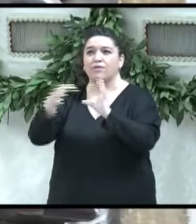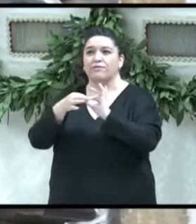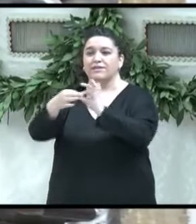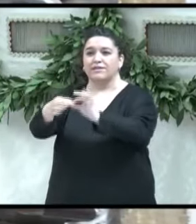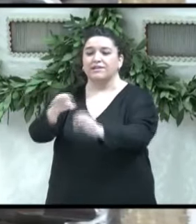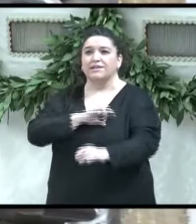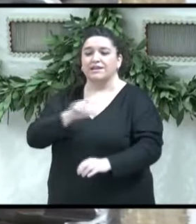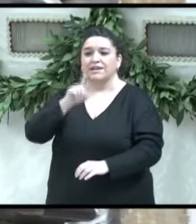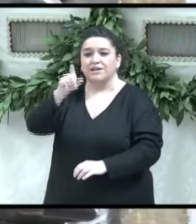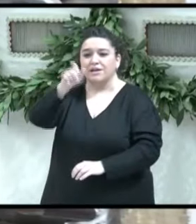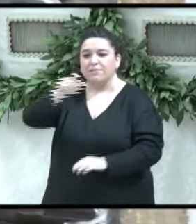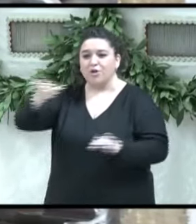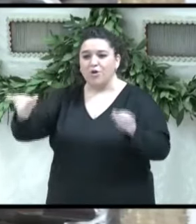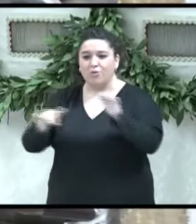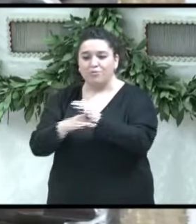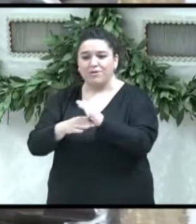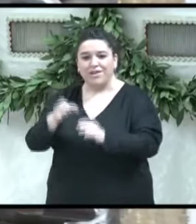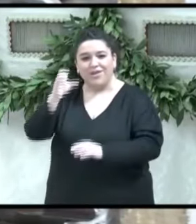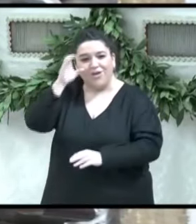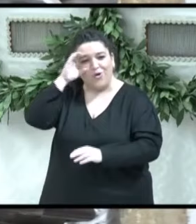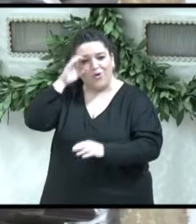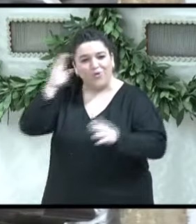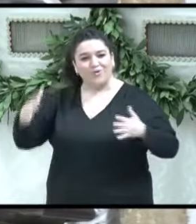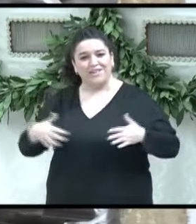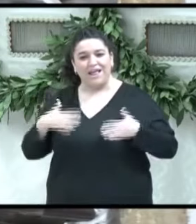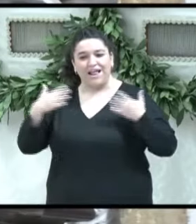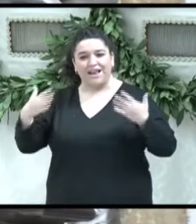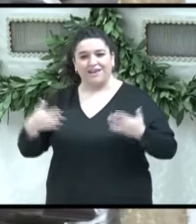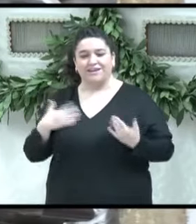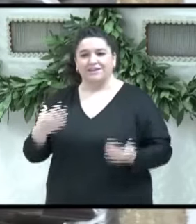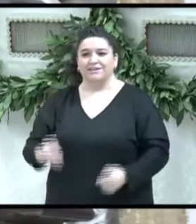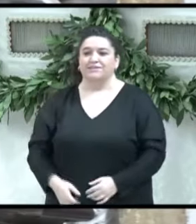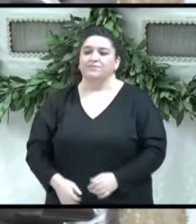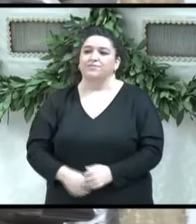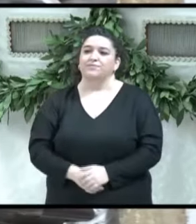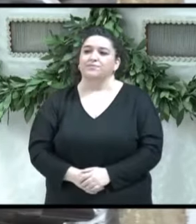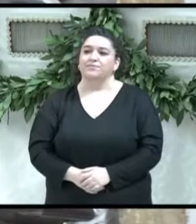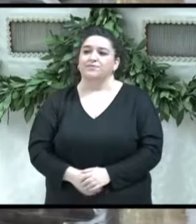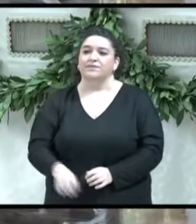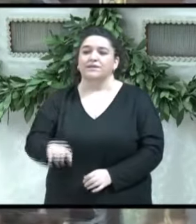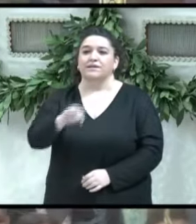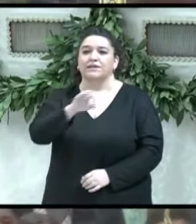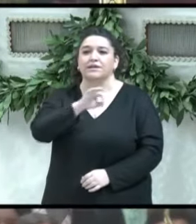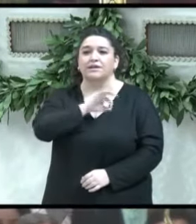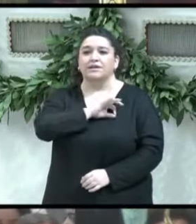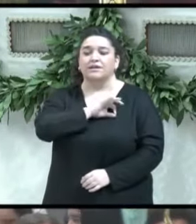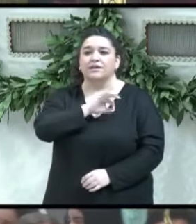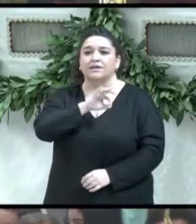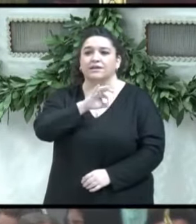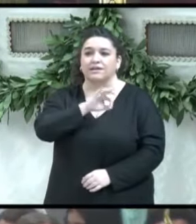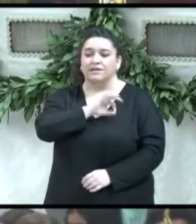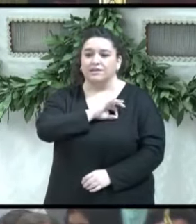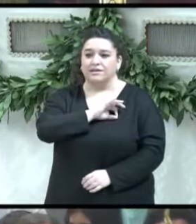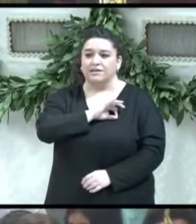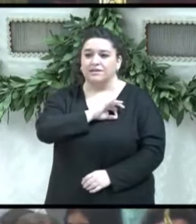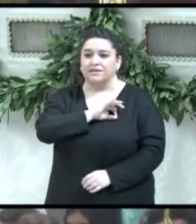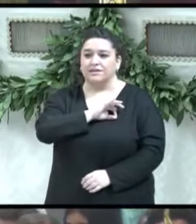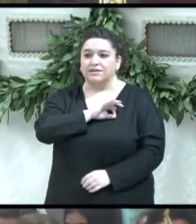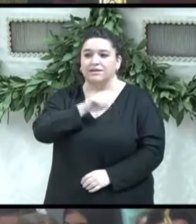los humildes lo escuchen y se alegren el Señor me